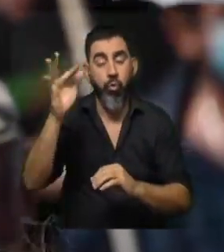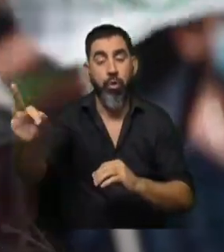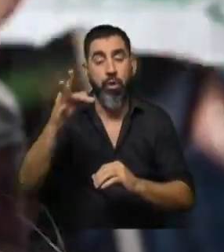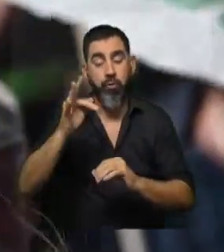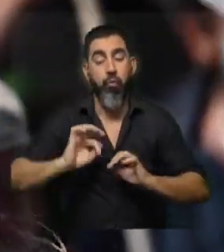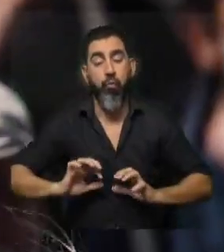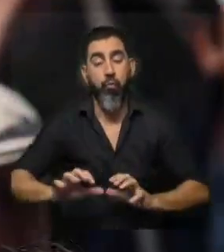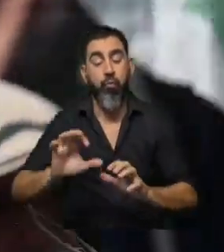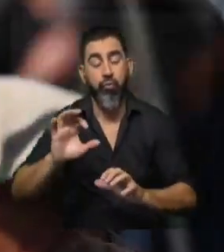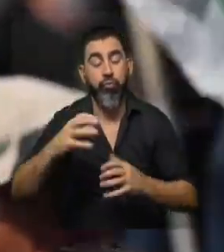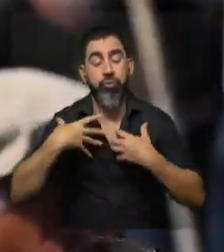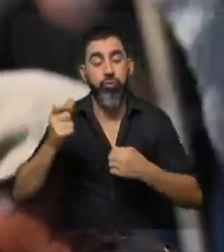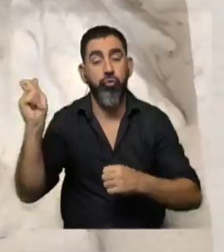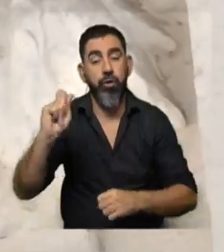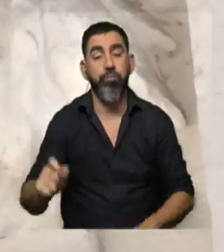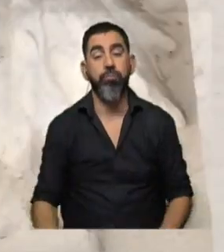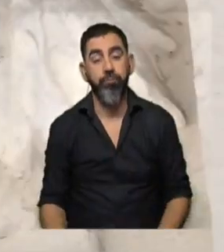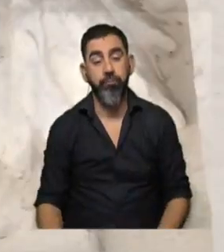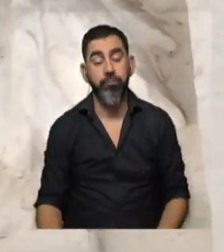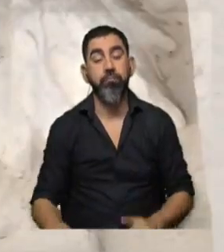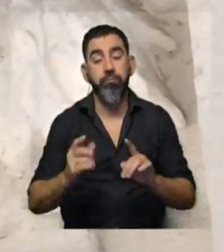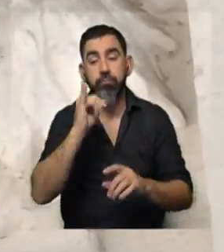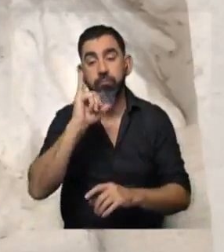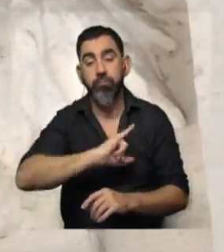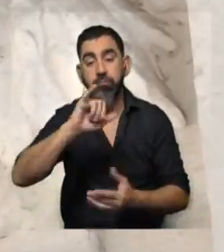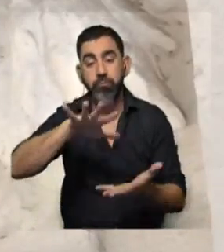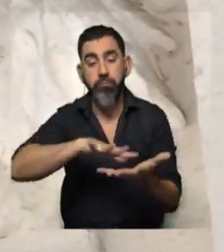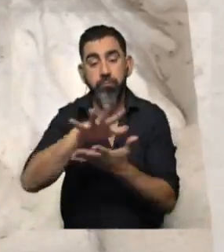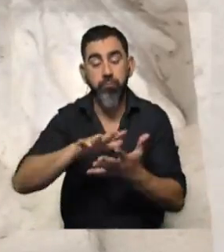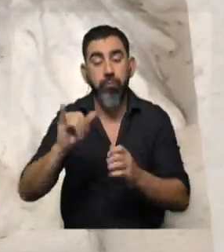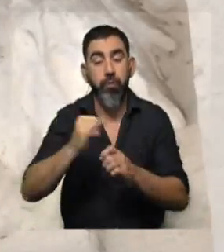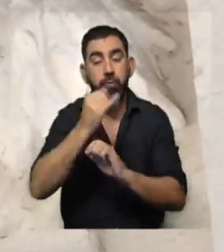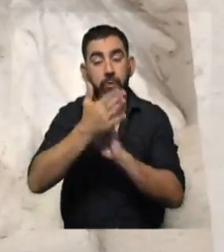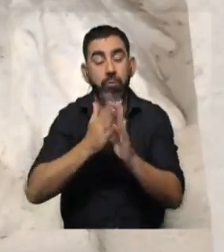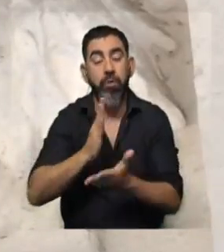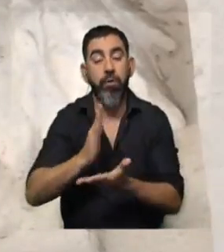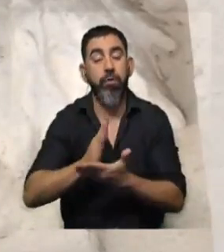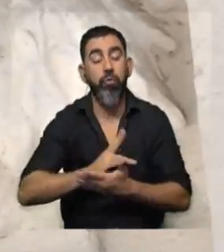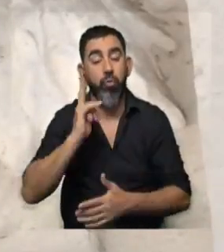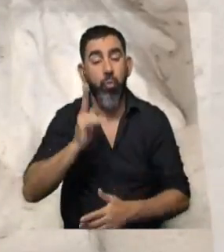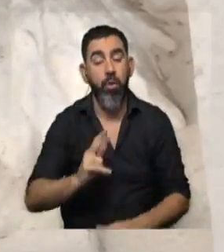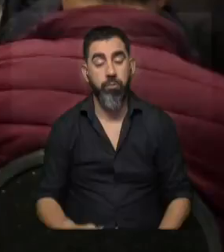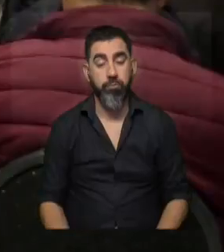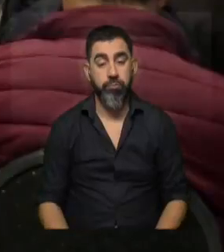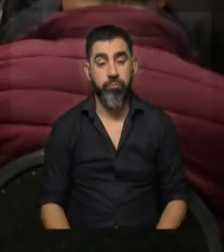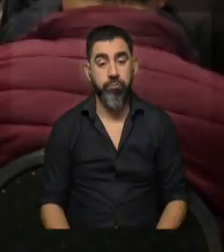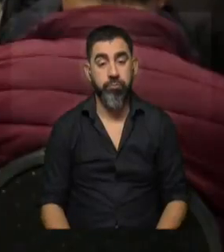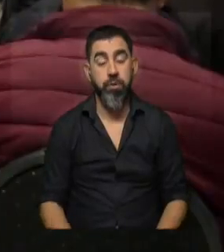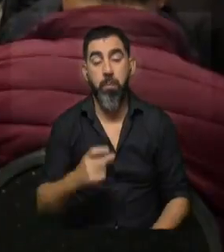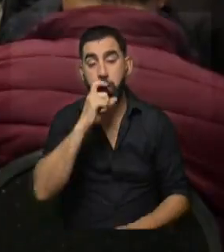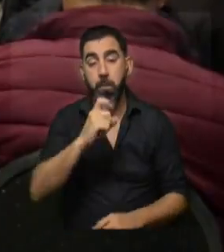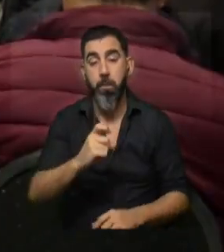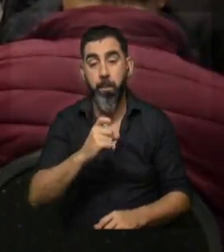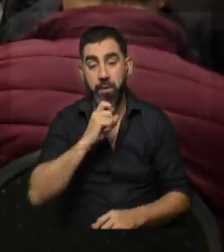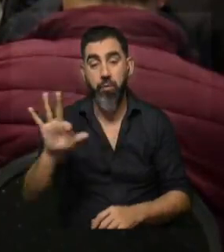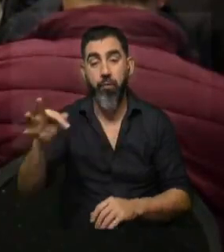Federación de funcionarios de salud pública también denunció la situación ante la institución Nacional de Derechos Humanos en marzo